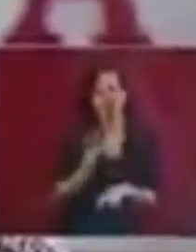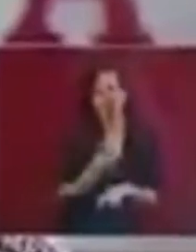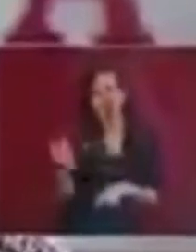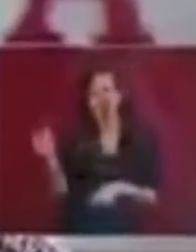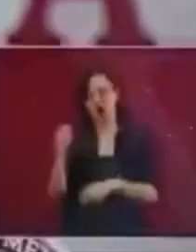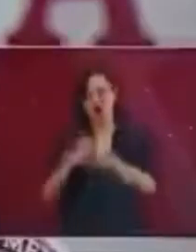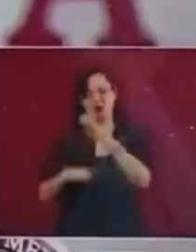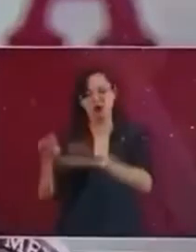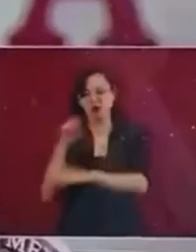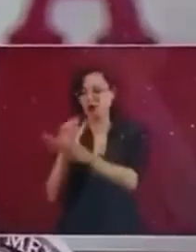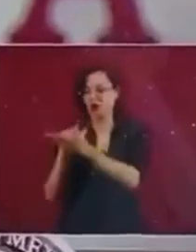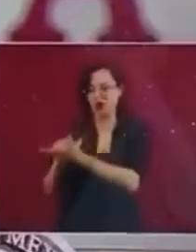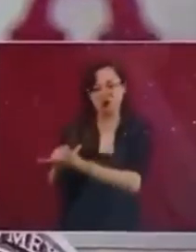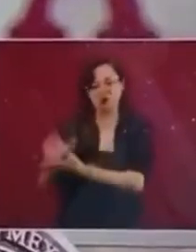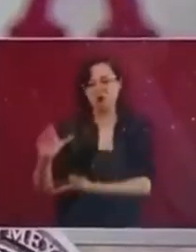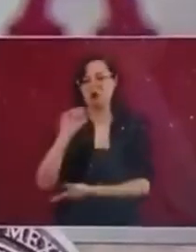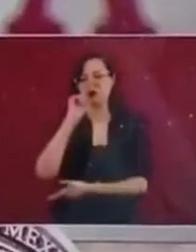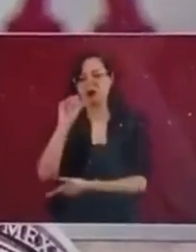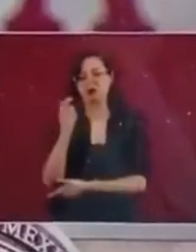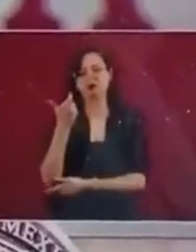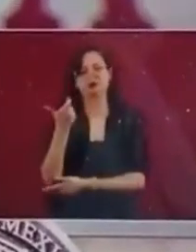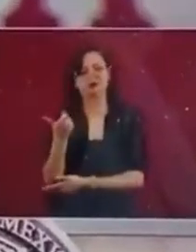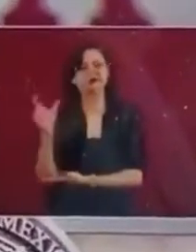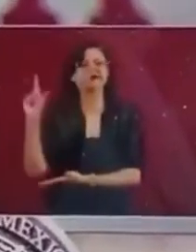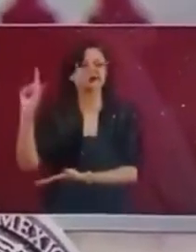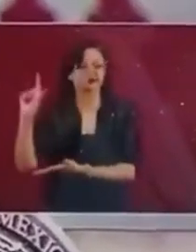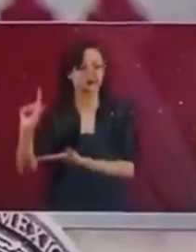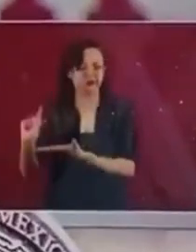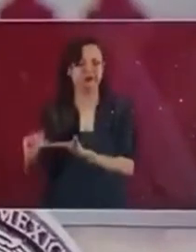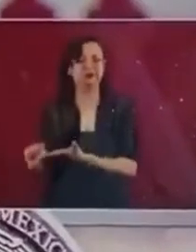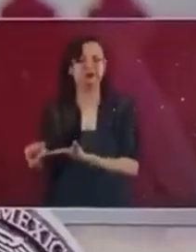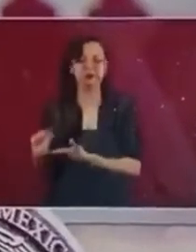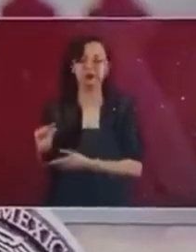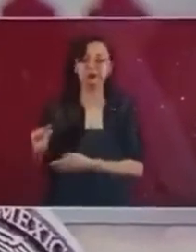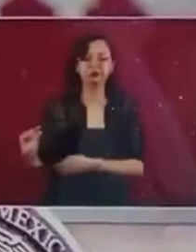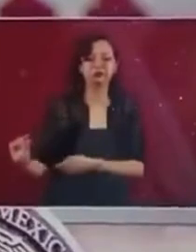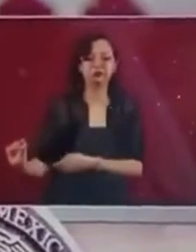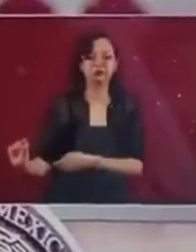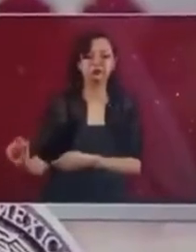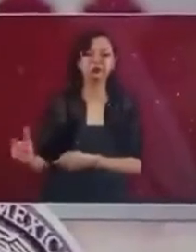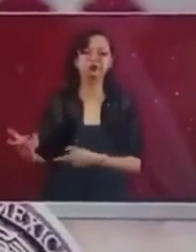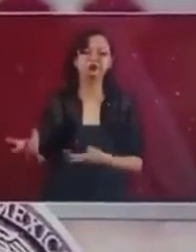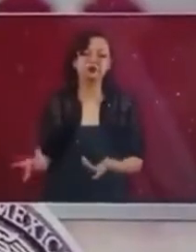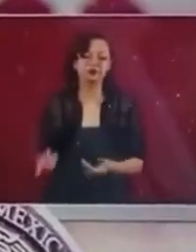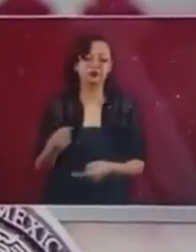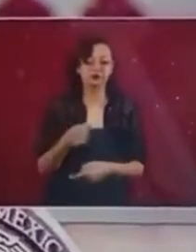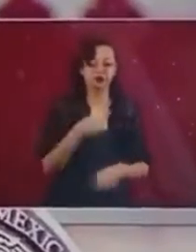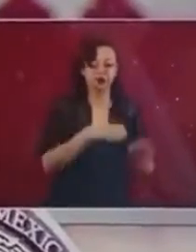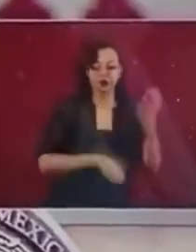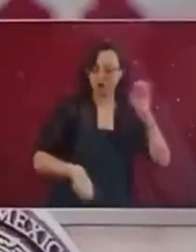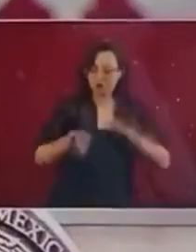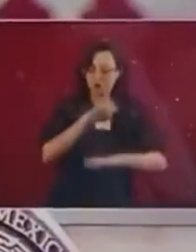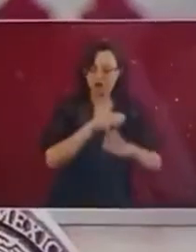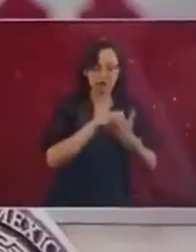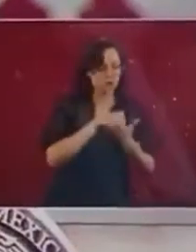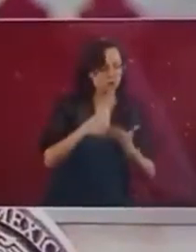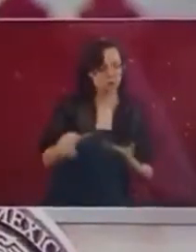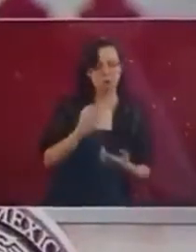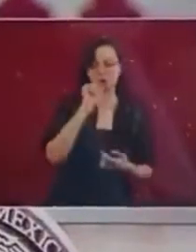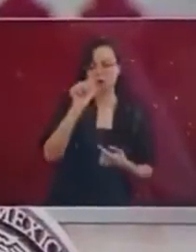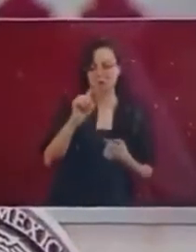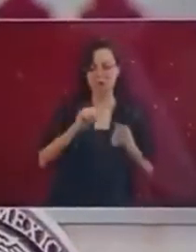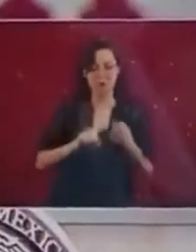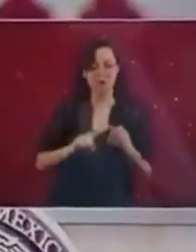donde no se da de baja al trabajador, pero sí se baja el nivel salarial. Entonces, a las empresas que no han dado de baja a